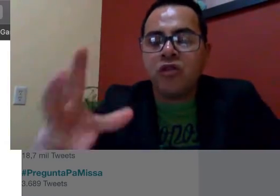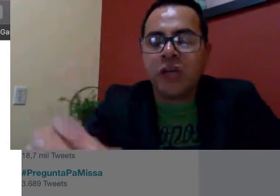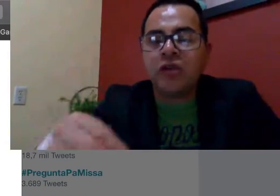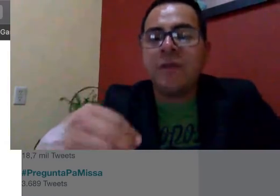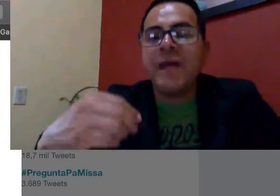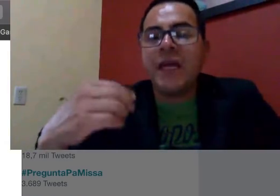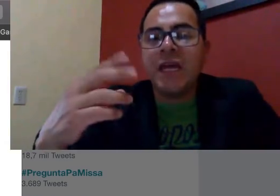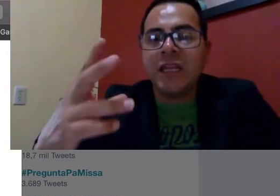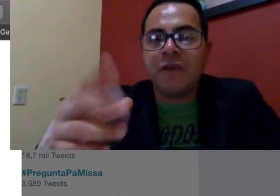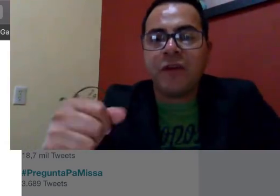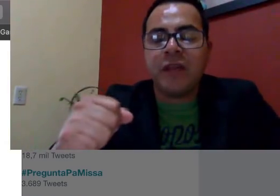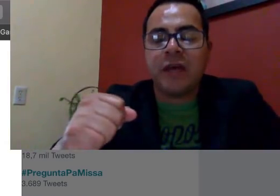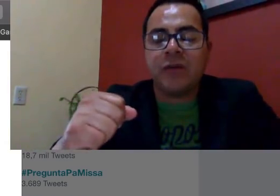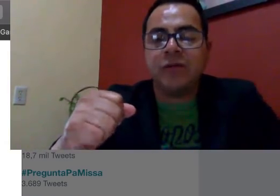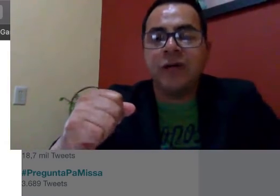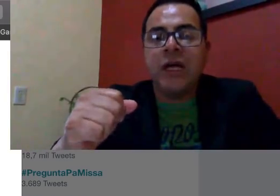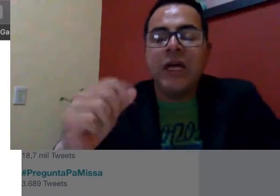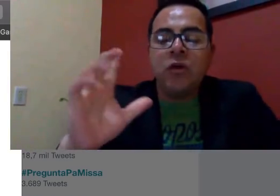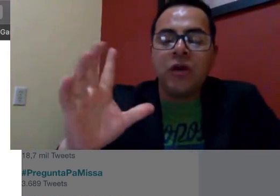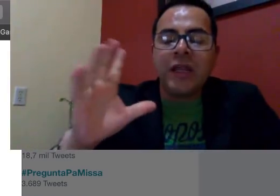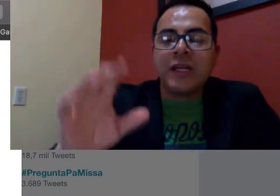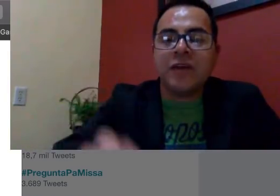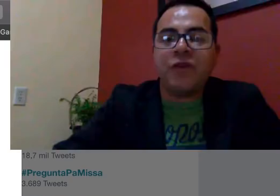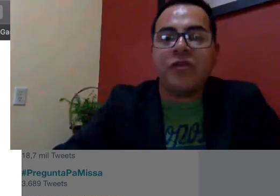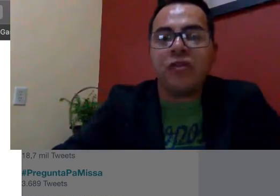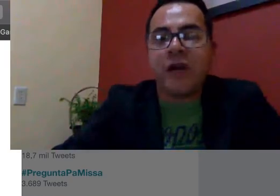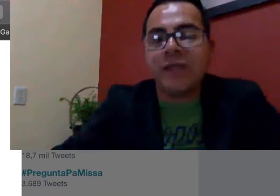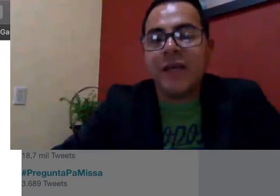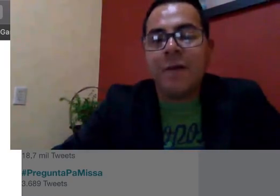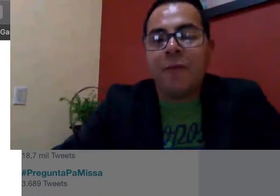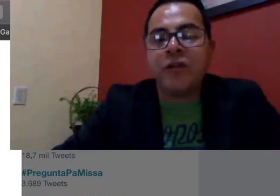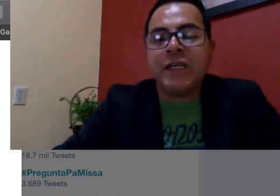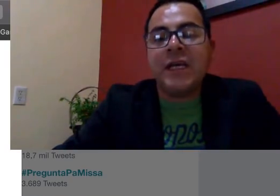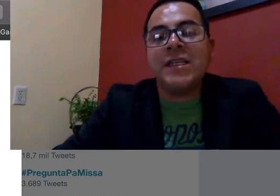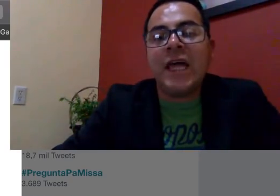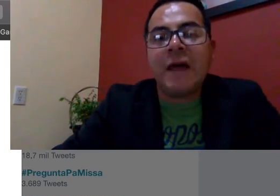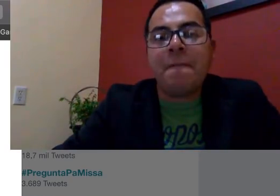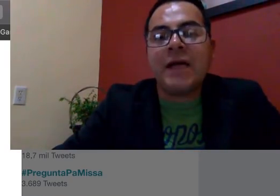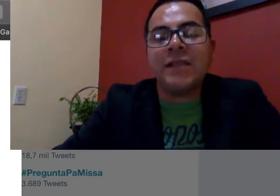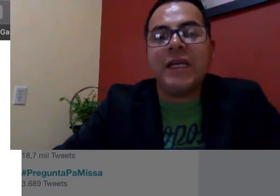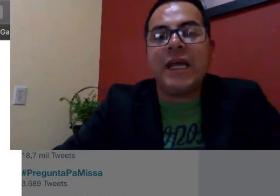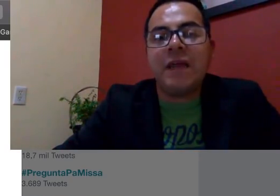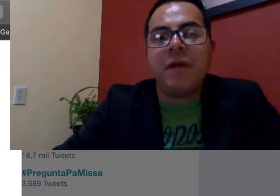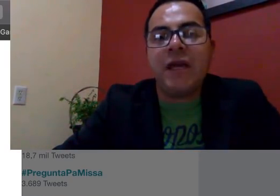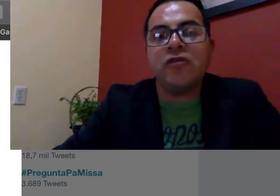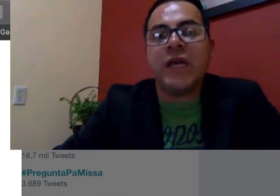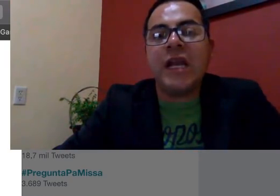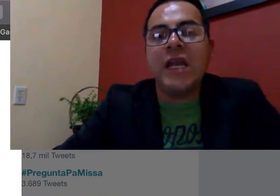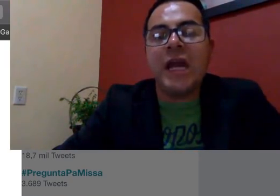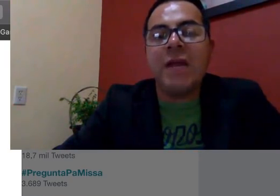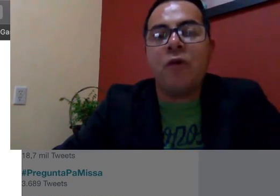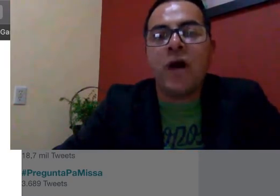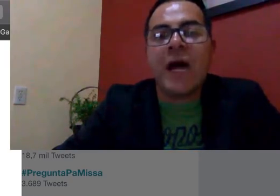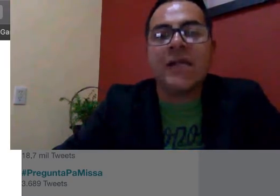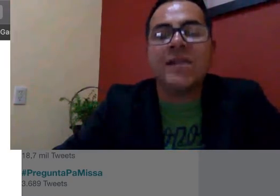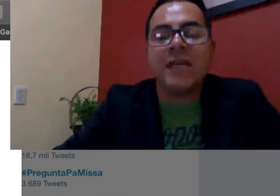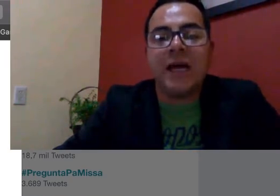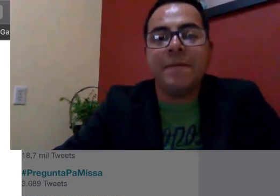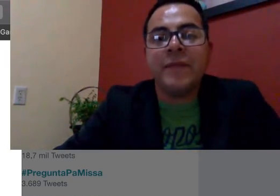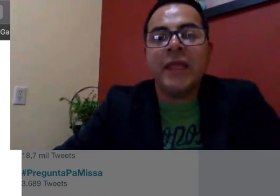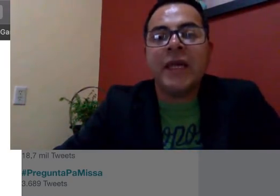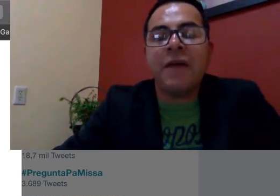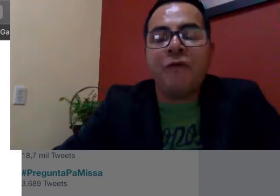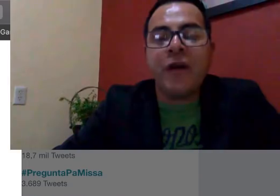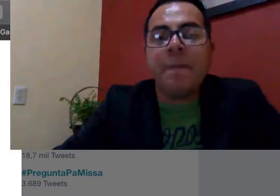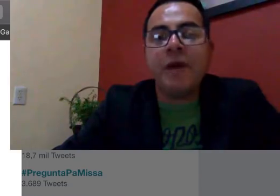la lucha, todavía quieren defenderlo. Y una de las defensoras pues es nada más y nada menos que Lía Limón